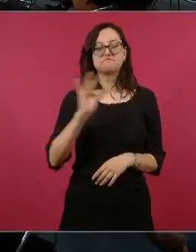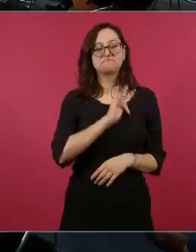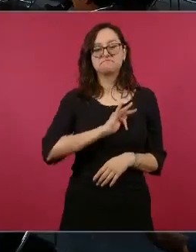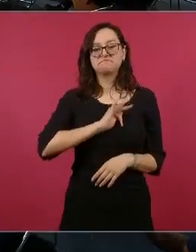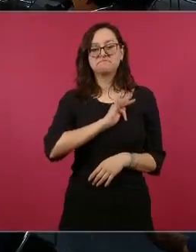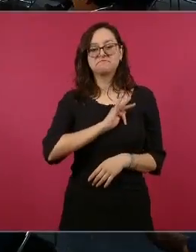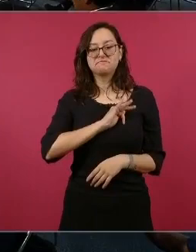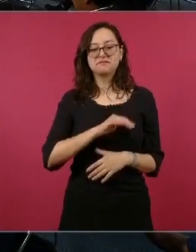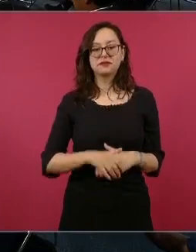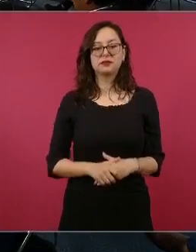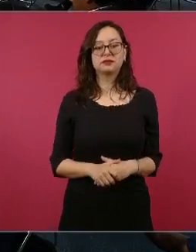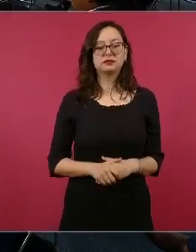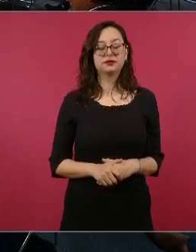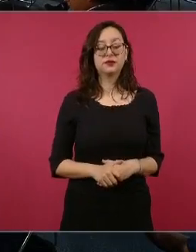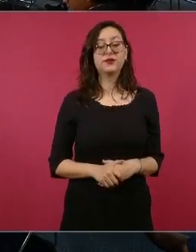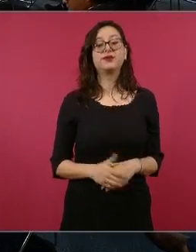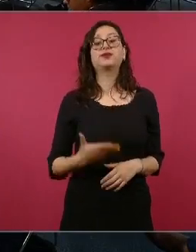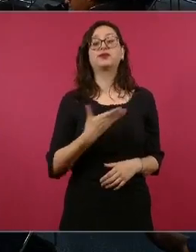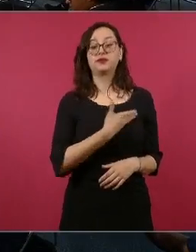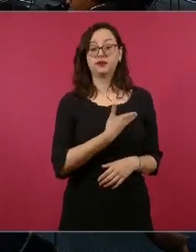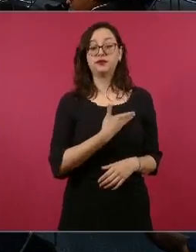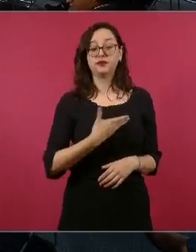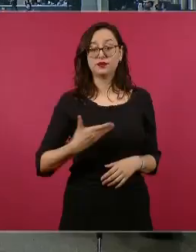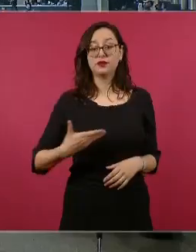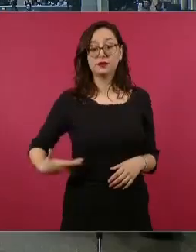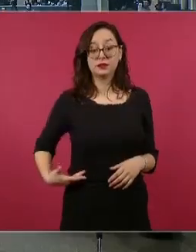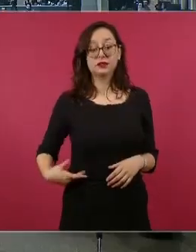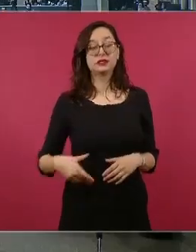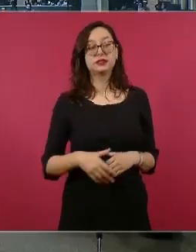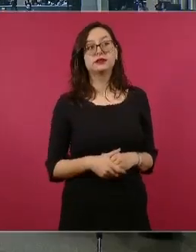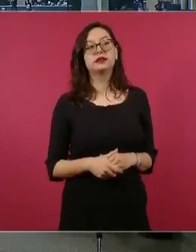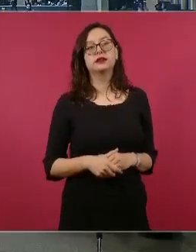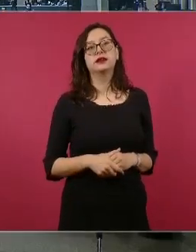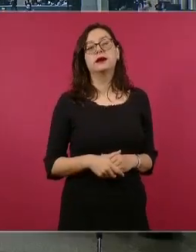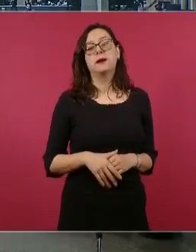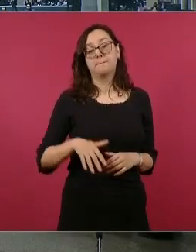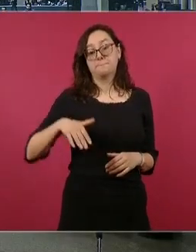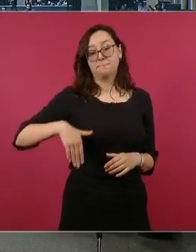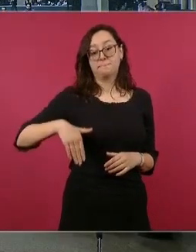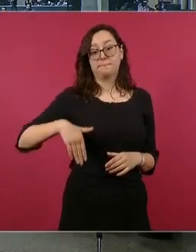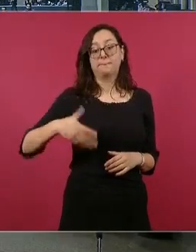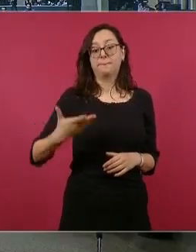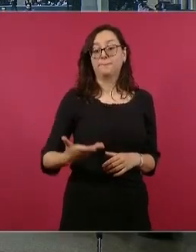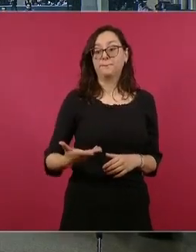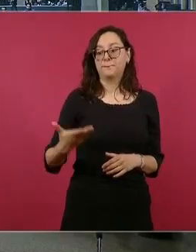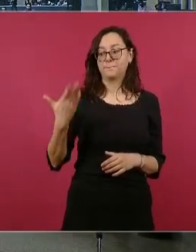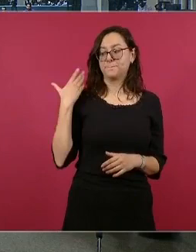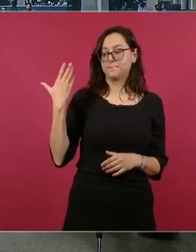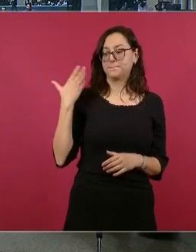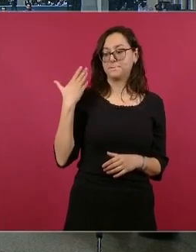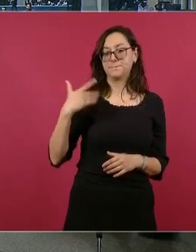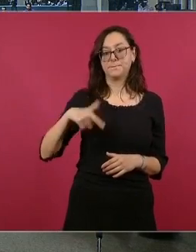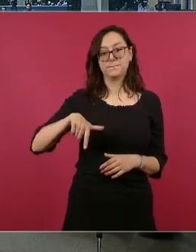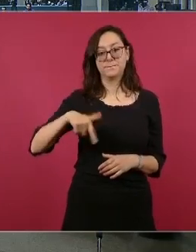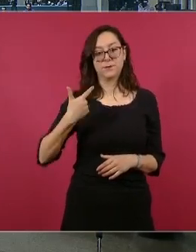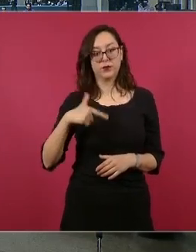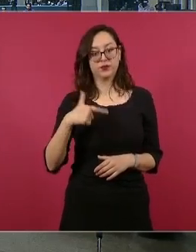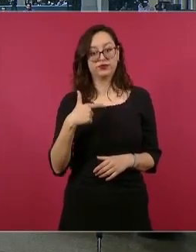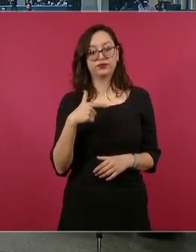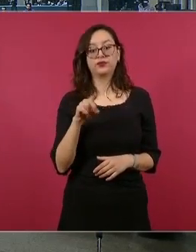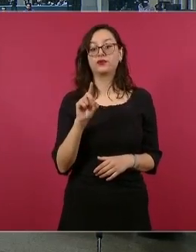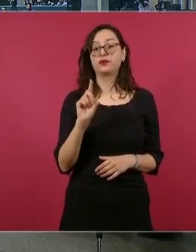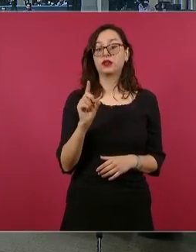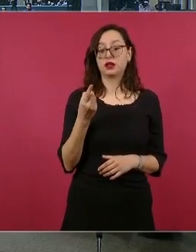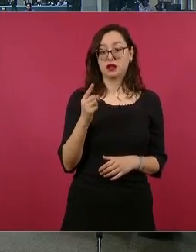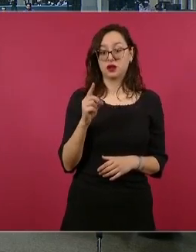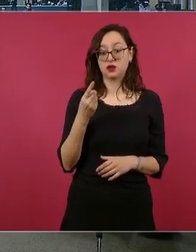presidente y también hace un momento usted recordaba esta reunión del 12 de diciembre una cena de la ministra presidenta Norma